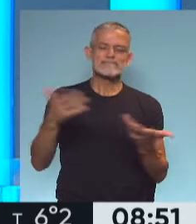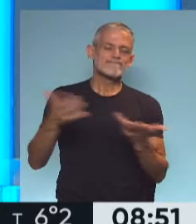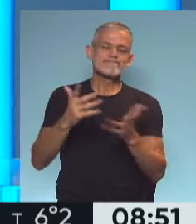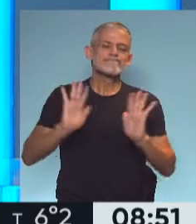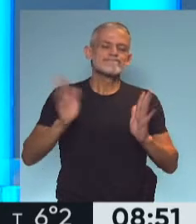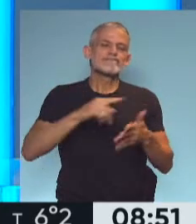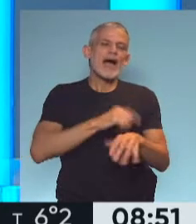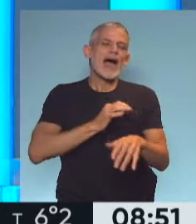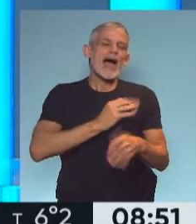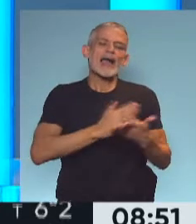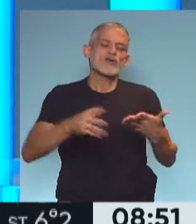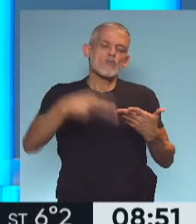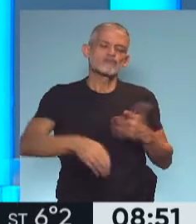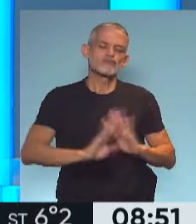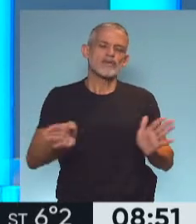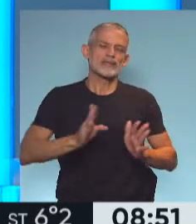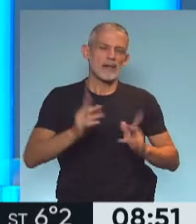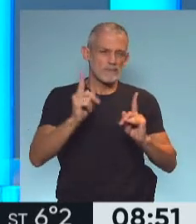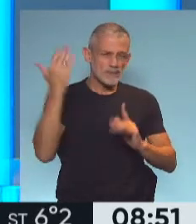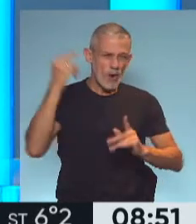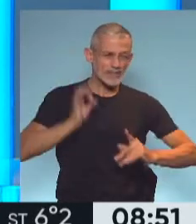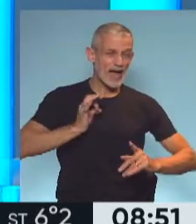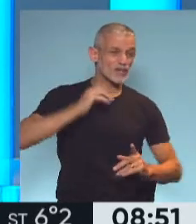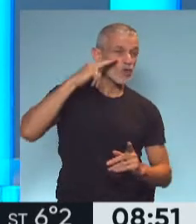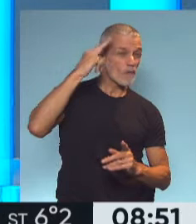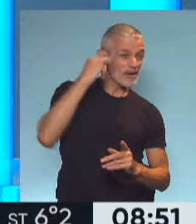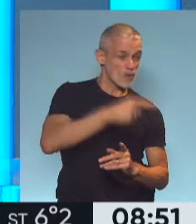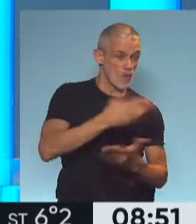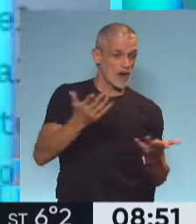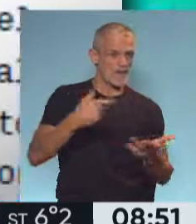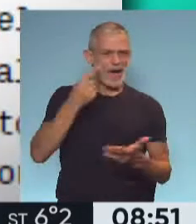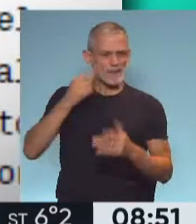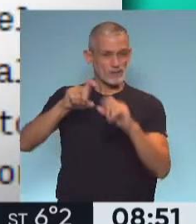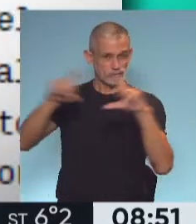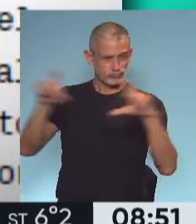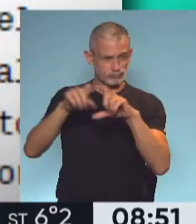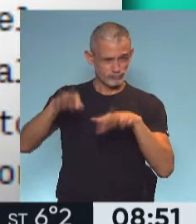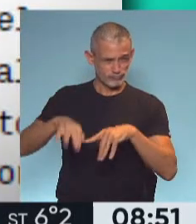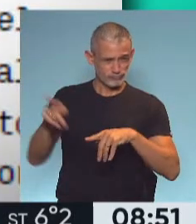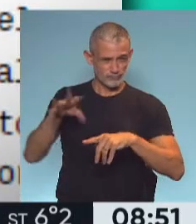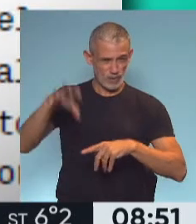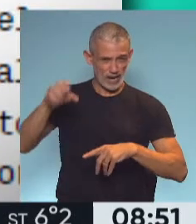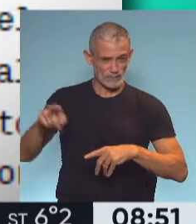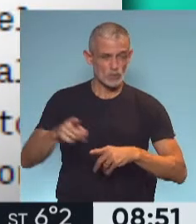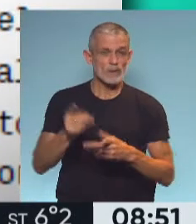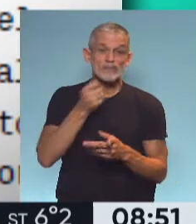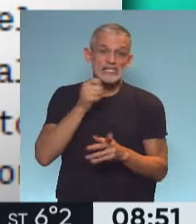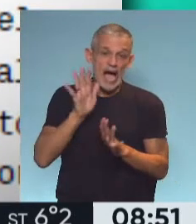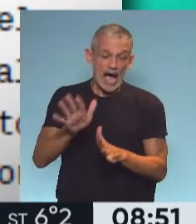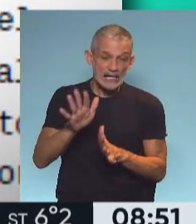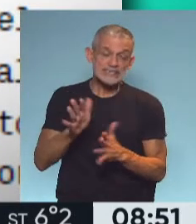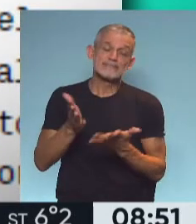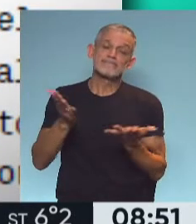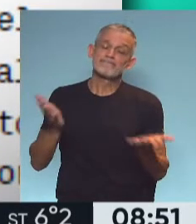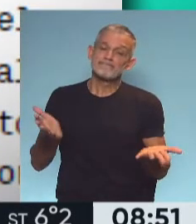del año 2009 si esto es así mira ahí vamos a ver parte del fallo si esto es así pues